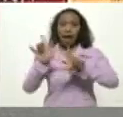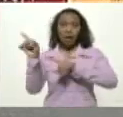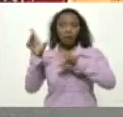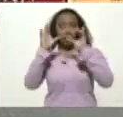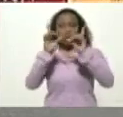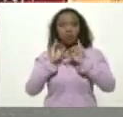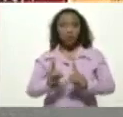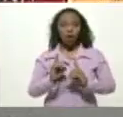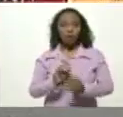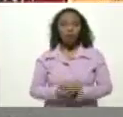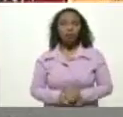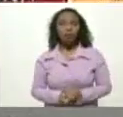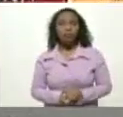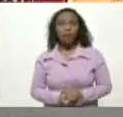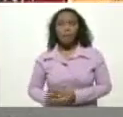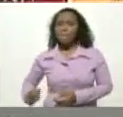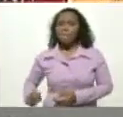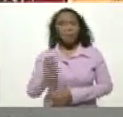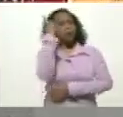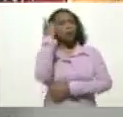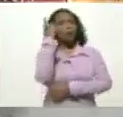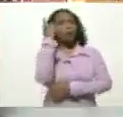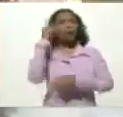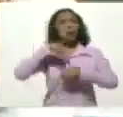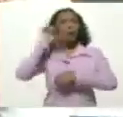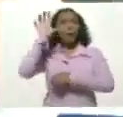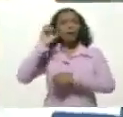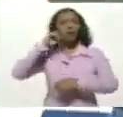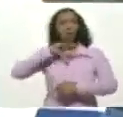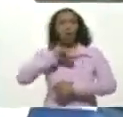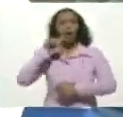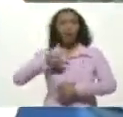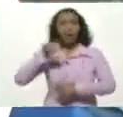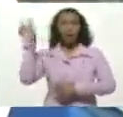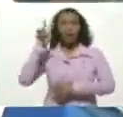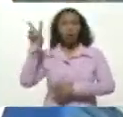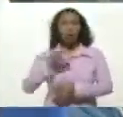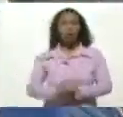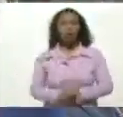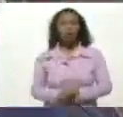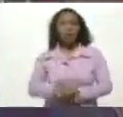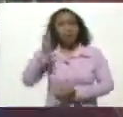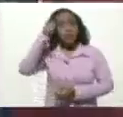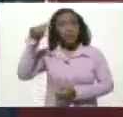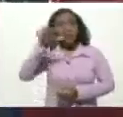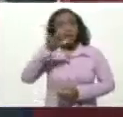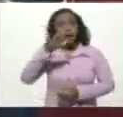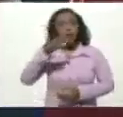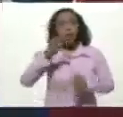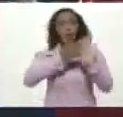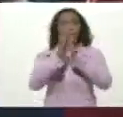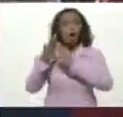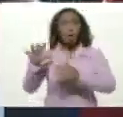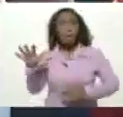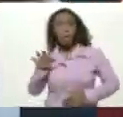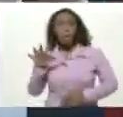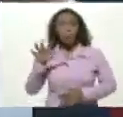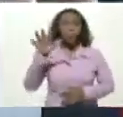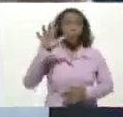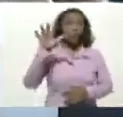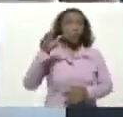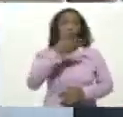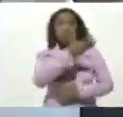decidido. La primerita del país y de la historia de Venezuela. Ciudad comunal Guarayra Repano. Y ustedes tienen